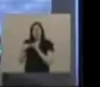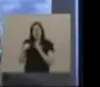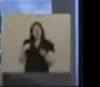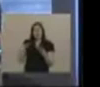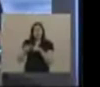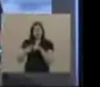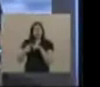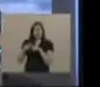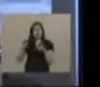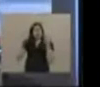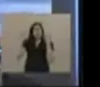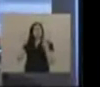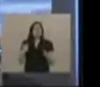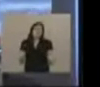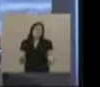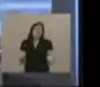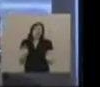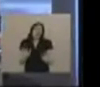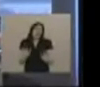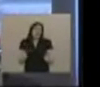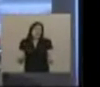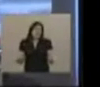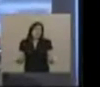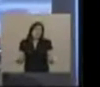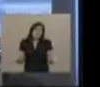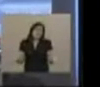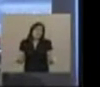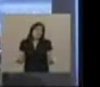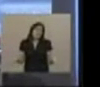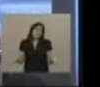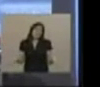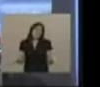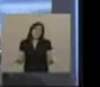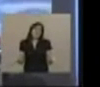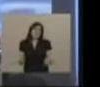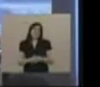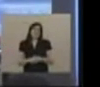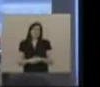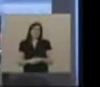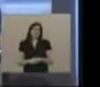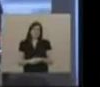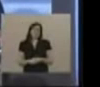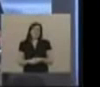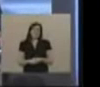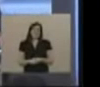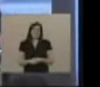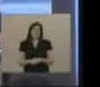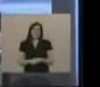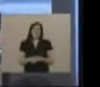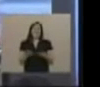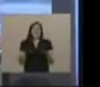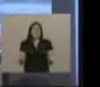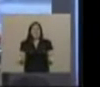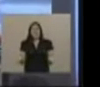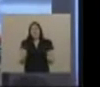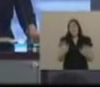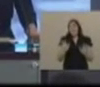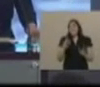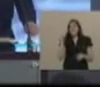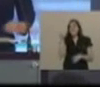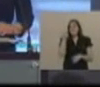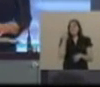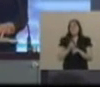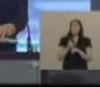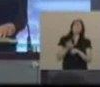IBM, SAP, se han venido a instalar en el país por la calidad de nuestros recursos humanos.